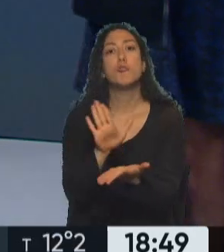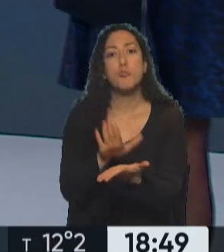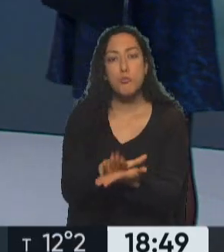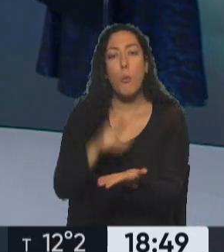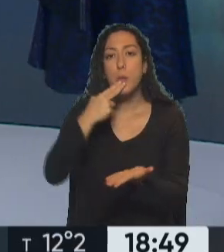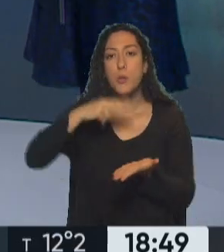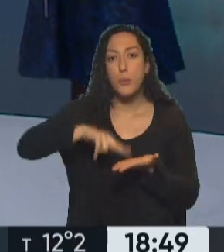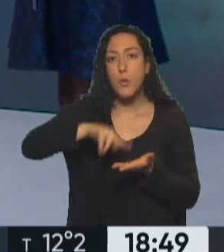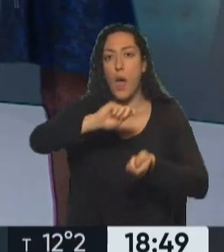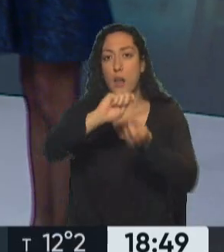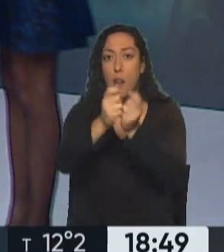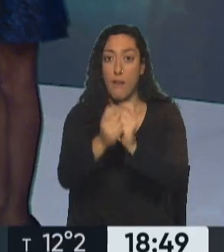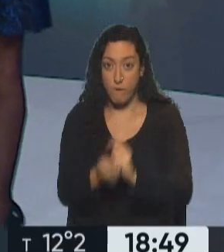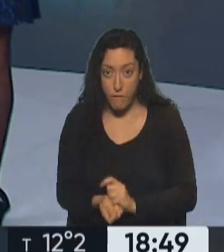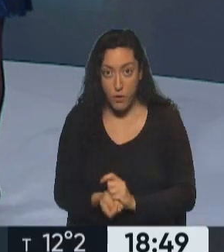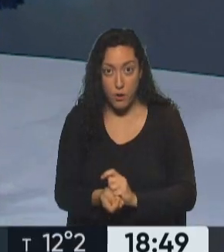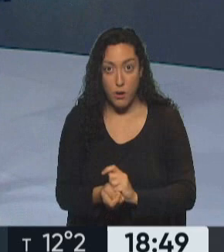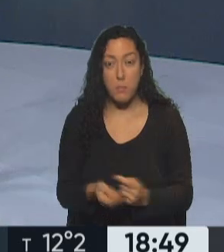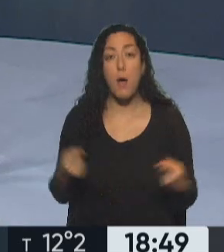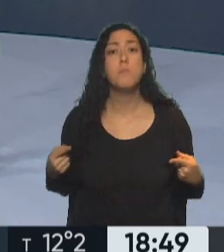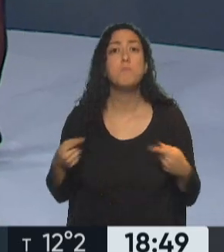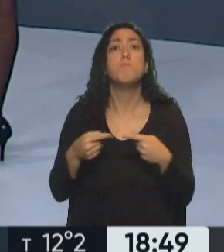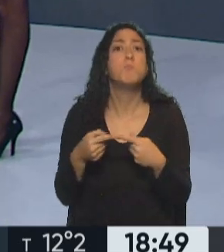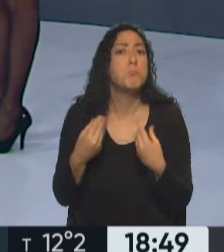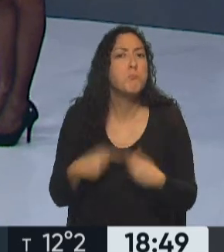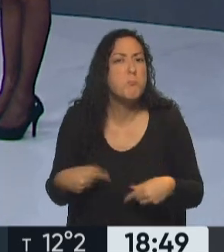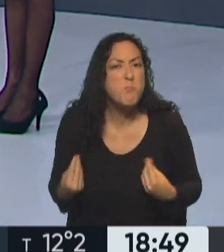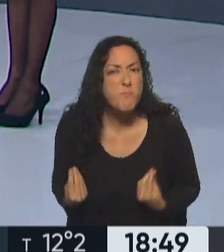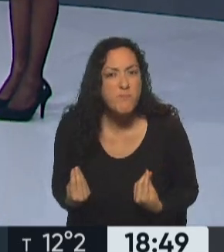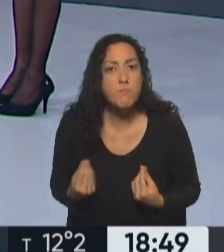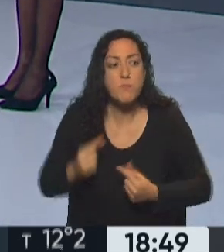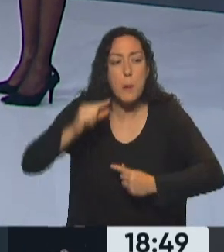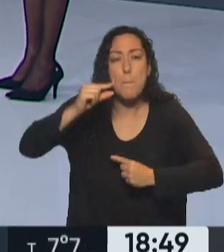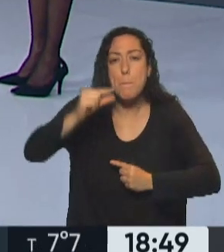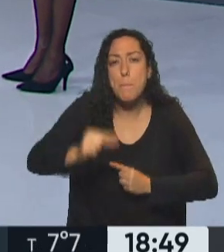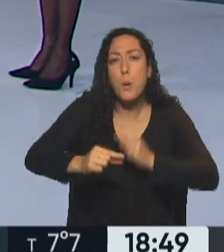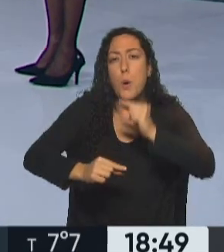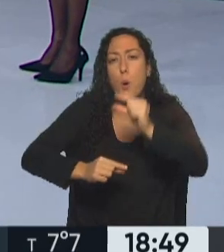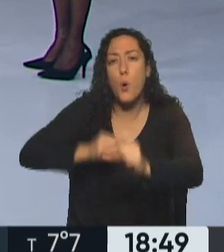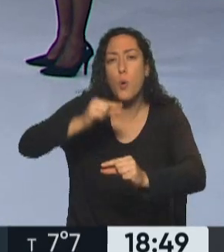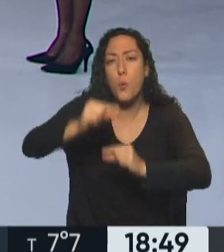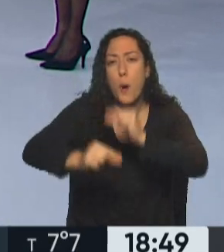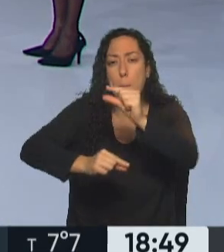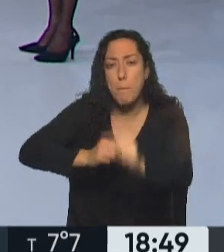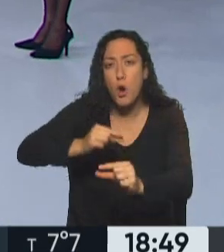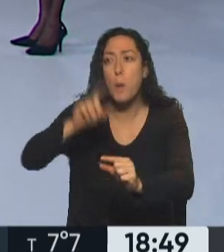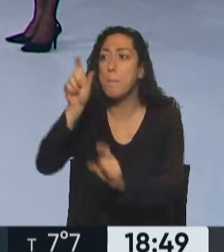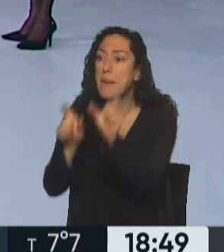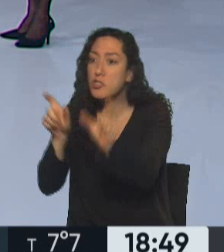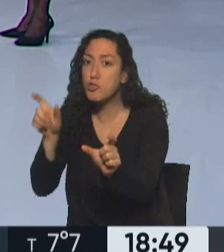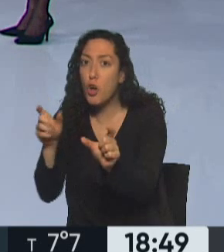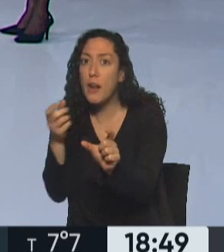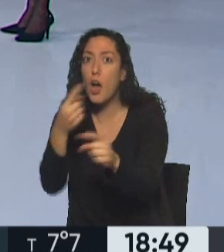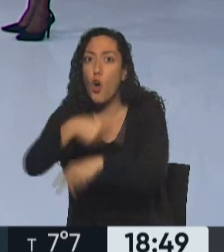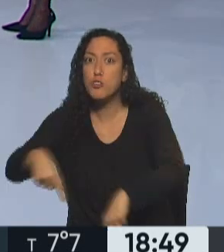reforma tributaria. ¿Qué se busca? Bueno, que sea progresiva, que se le cobre más impuestos a quienes más tienen.